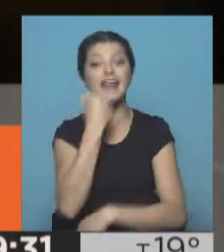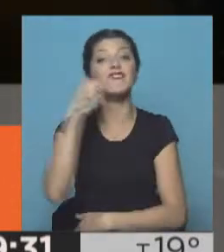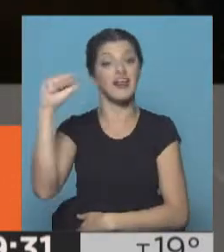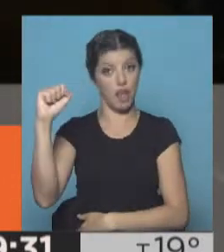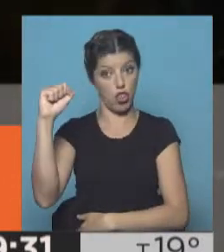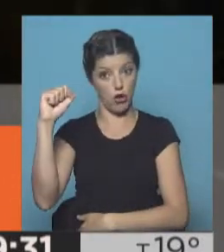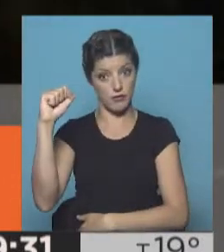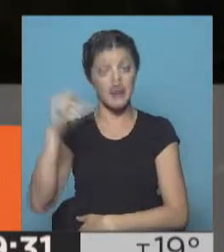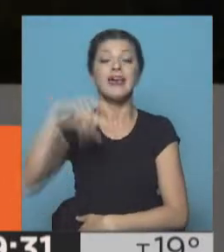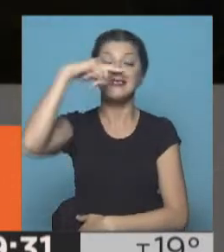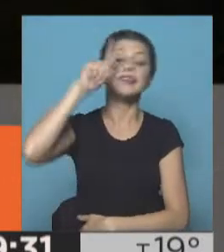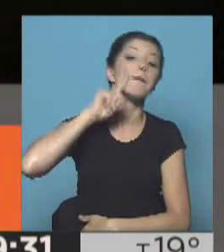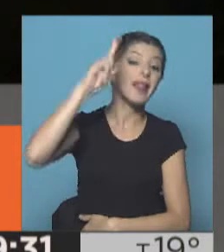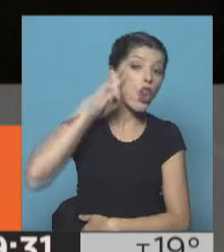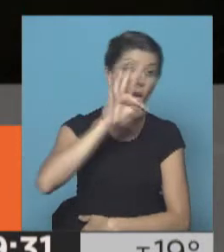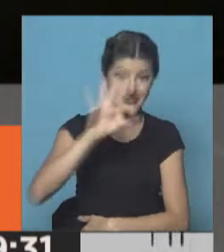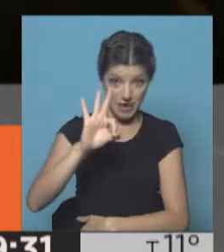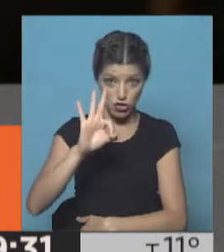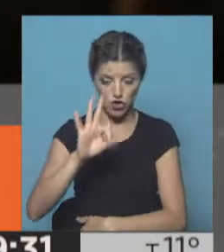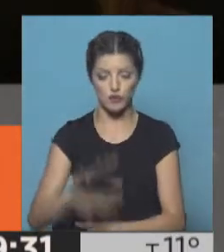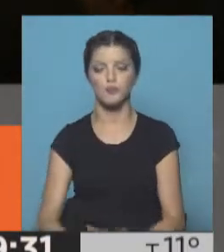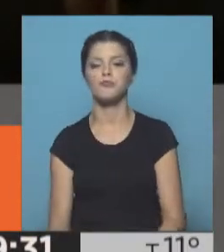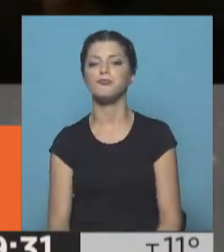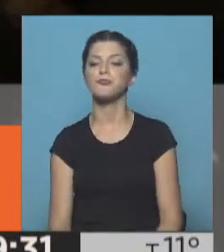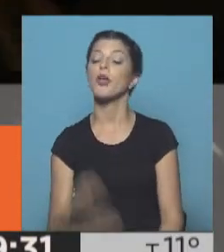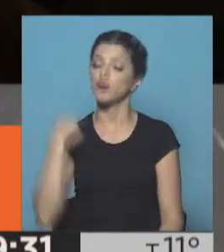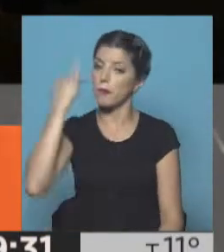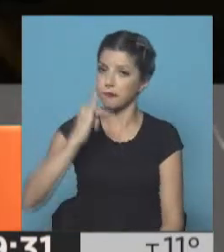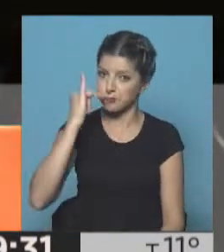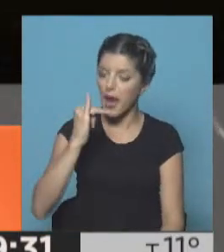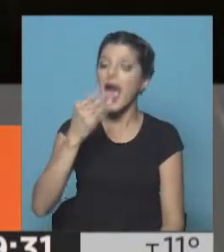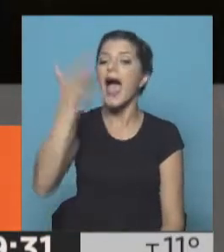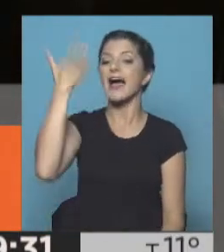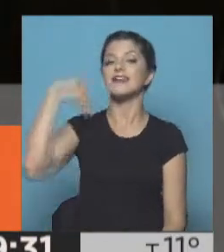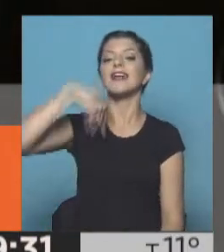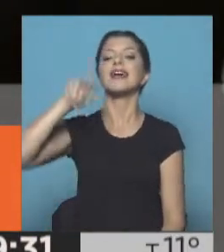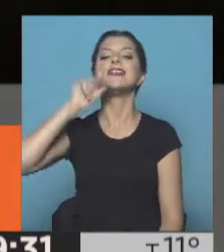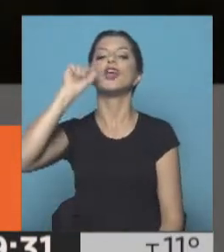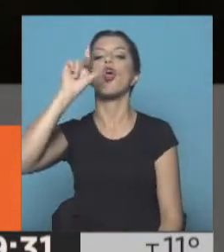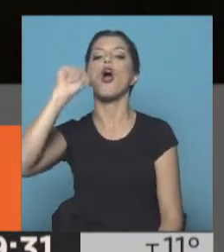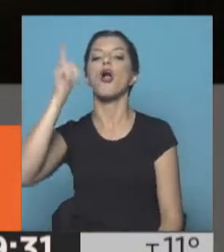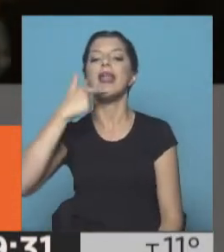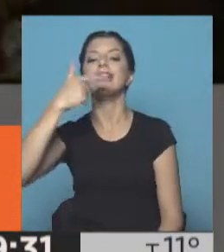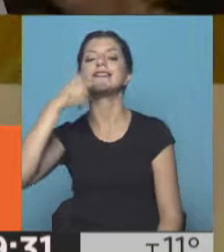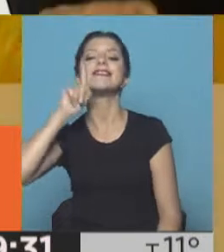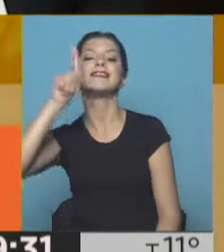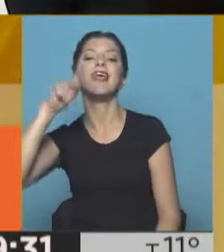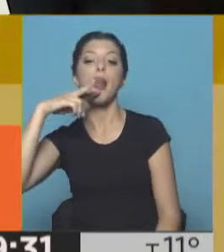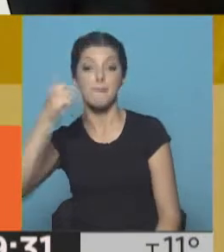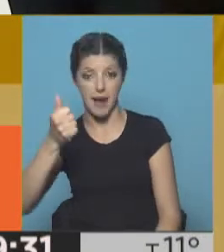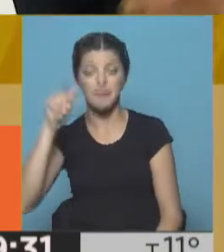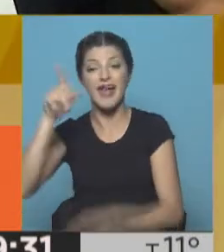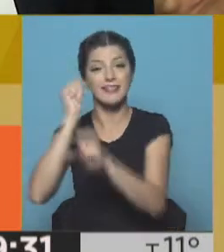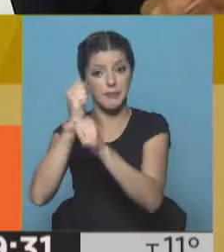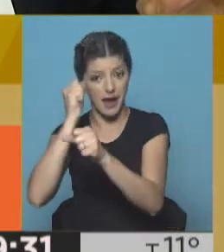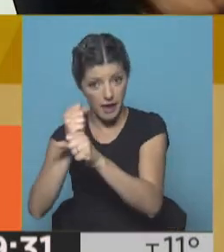a 7900. Decía, la desaparición de Nicolás Silva, que se produjo en el día de ayer. Él trabajaba de arbolito,